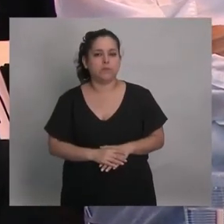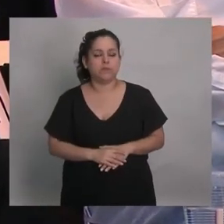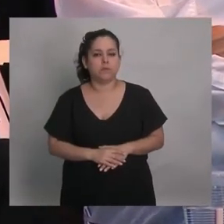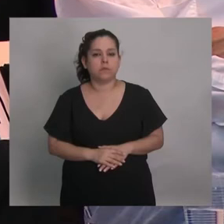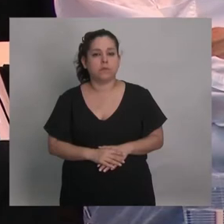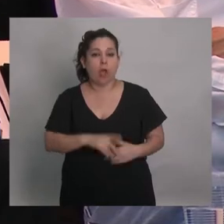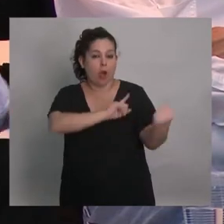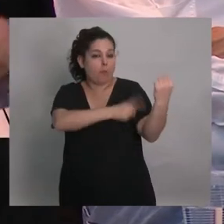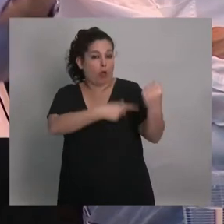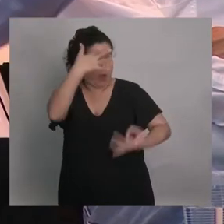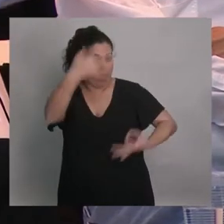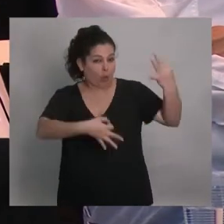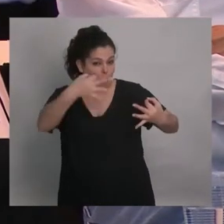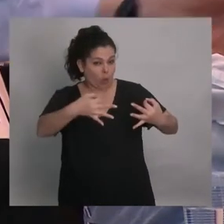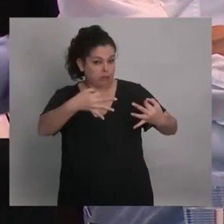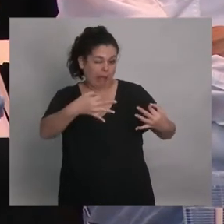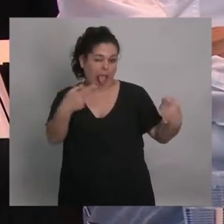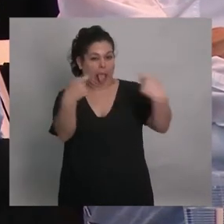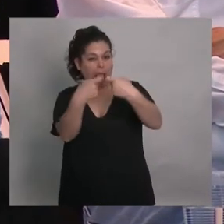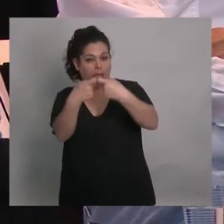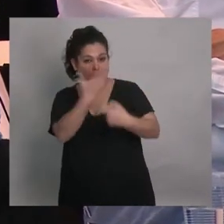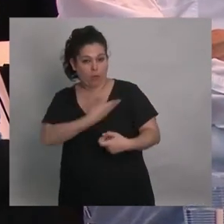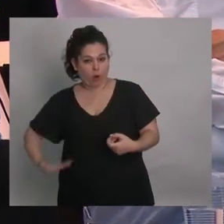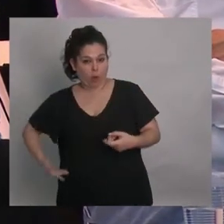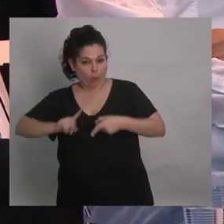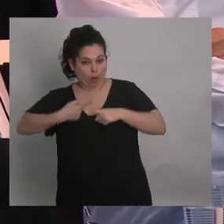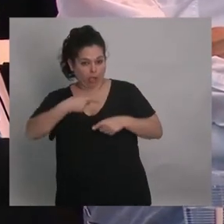un poder judicial sometido al poder político